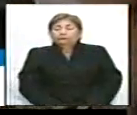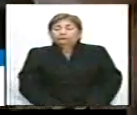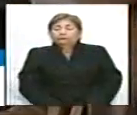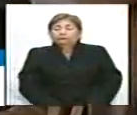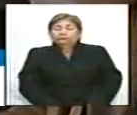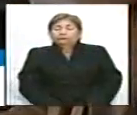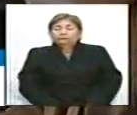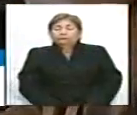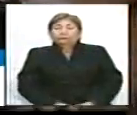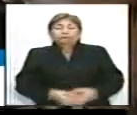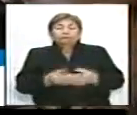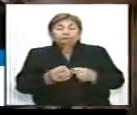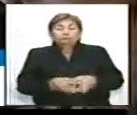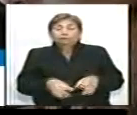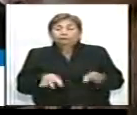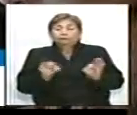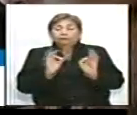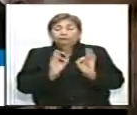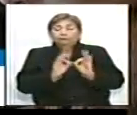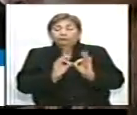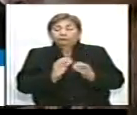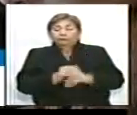Comisión que es de vital importancia